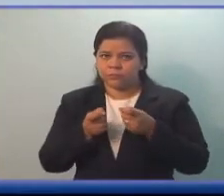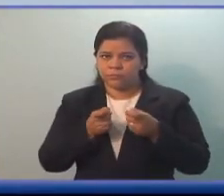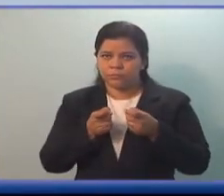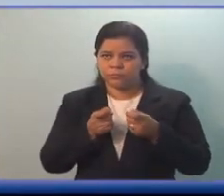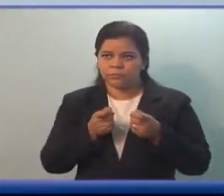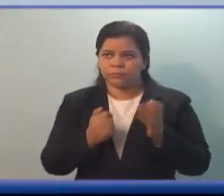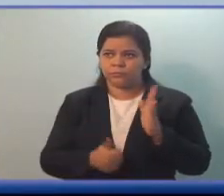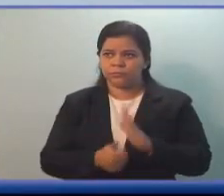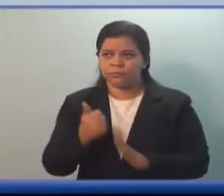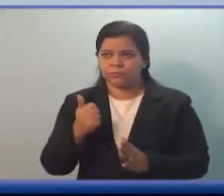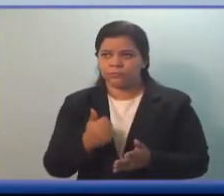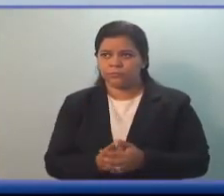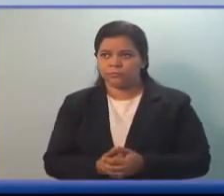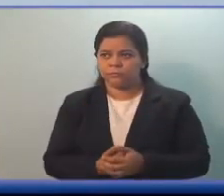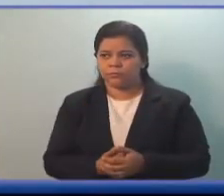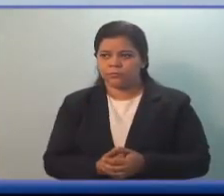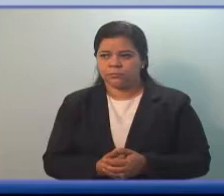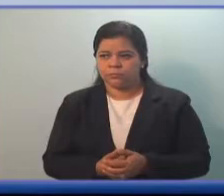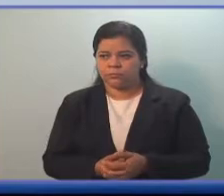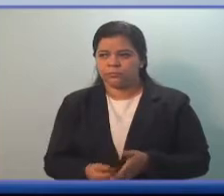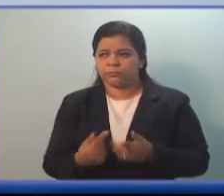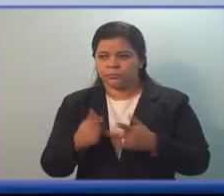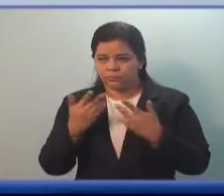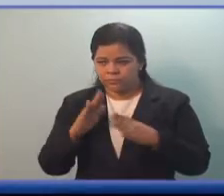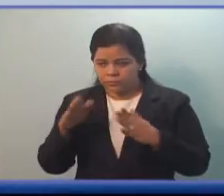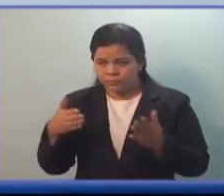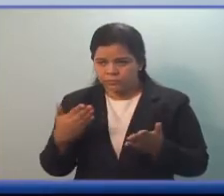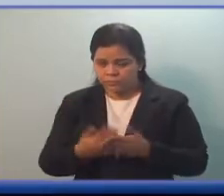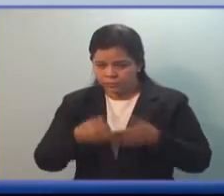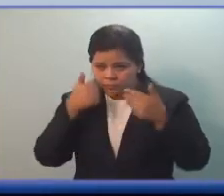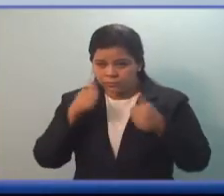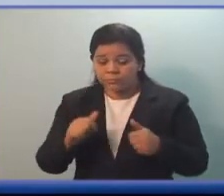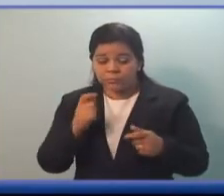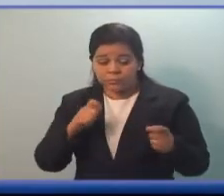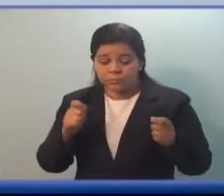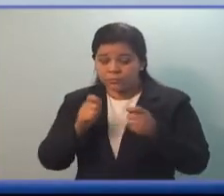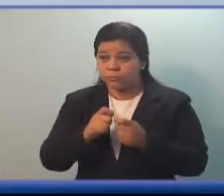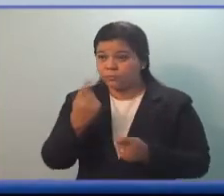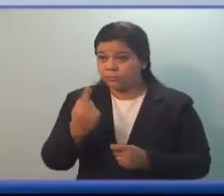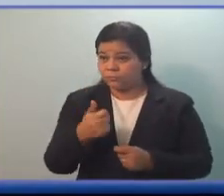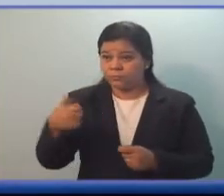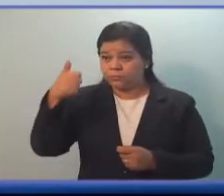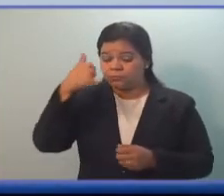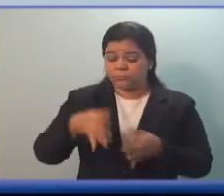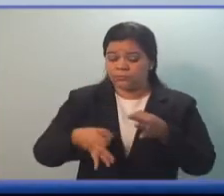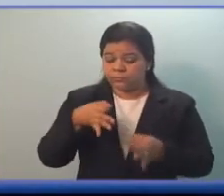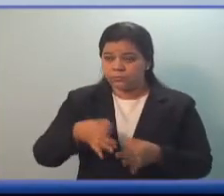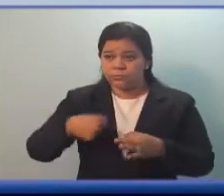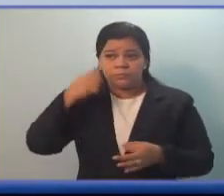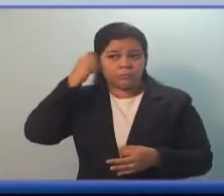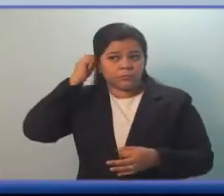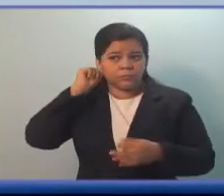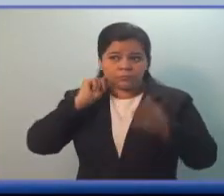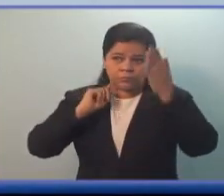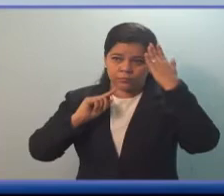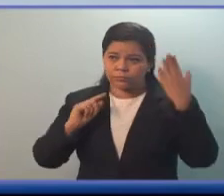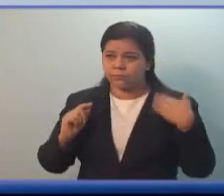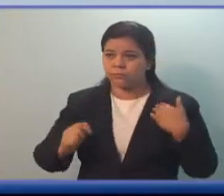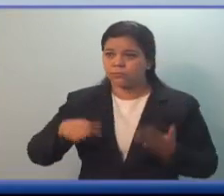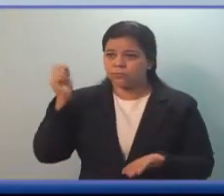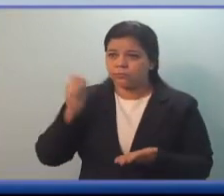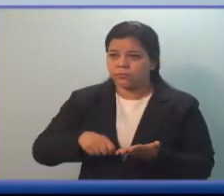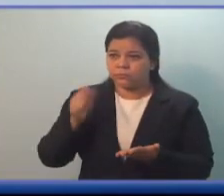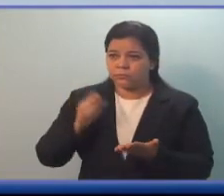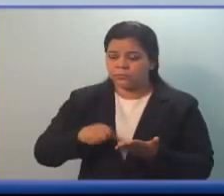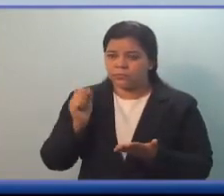jurisdiccional. O sea, porque lamentablemente, así como hay excelentes funcionarios judiciales, jueces y juezas, pero hay